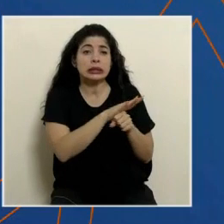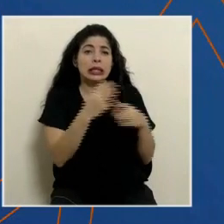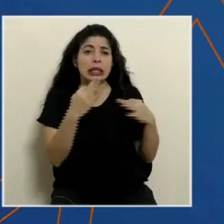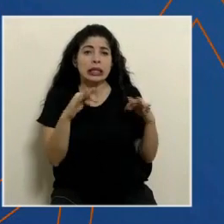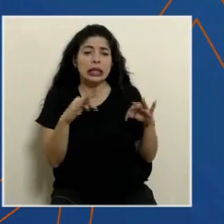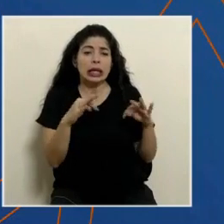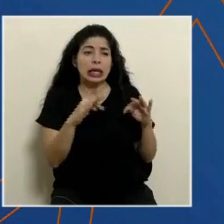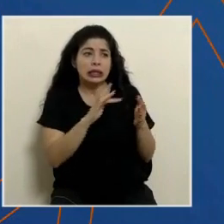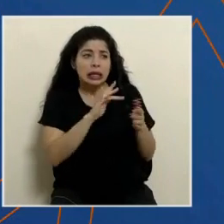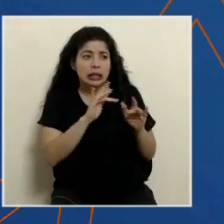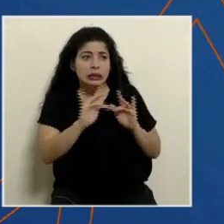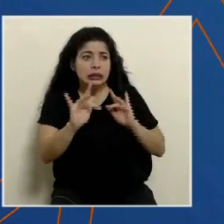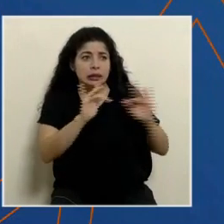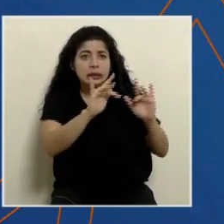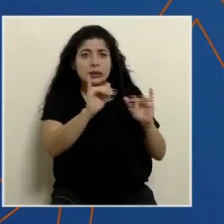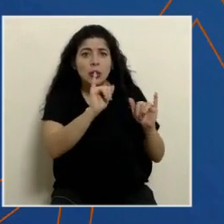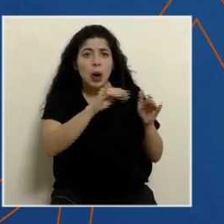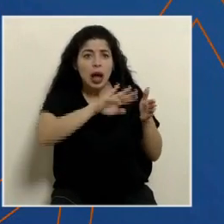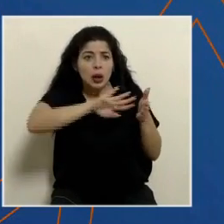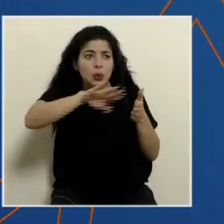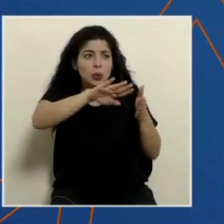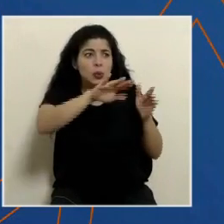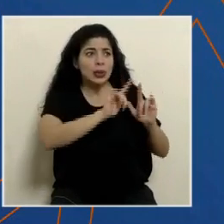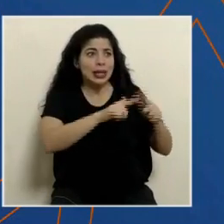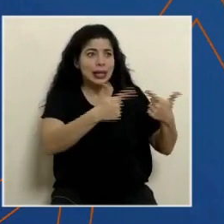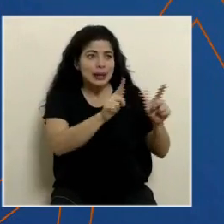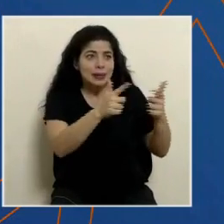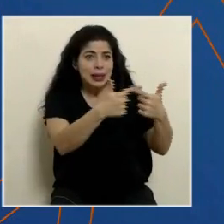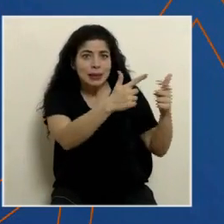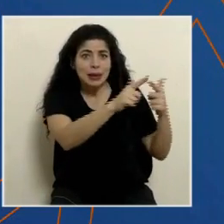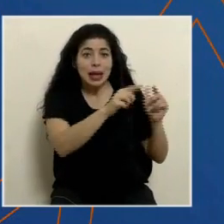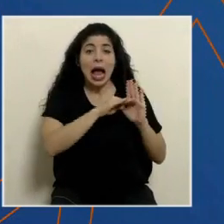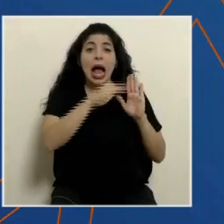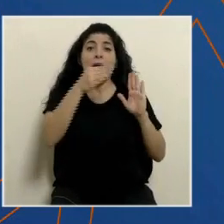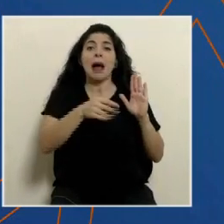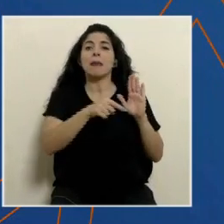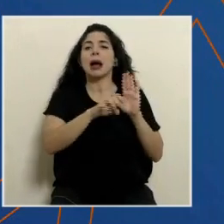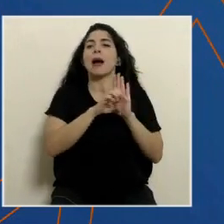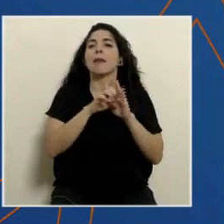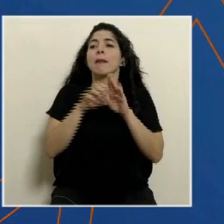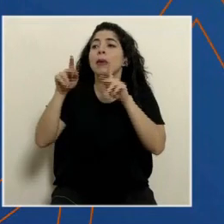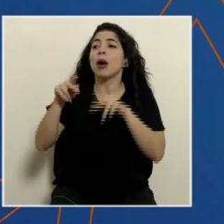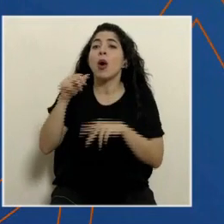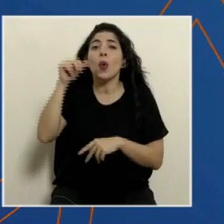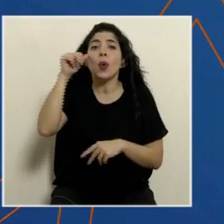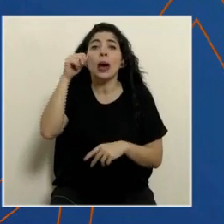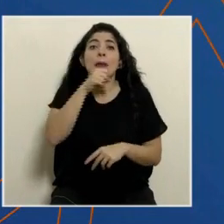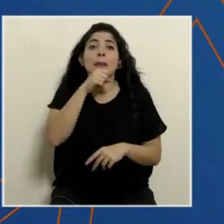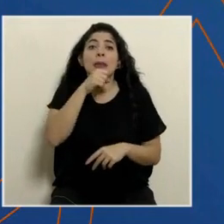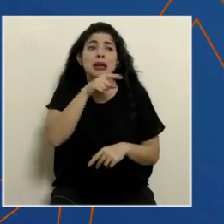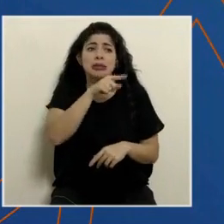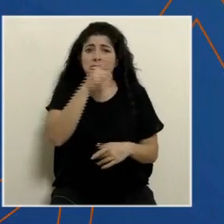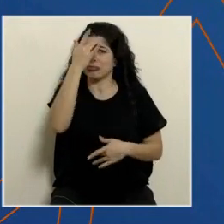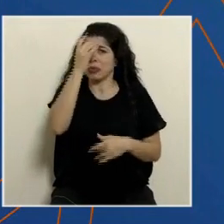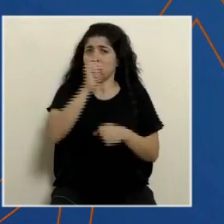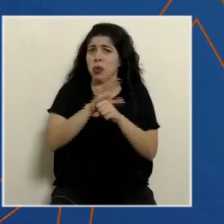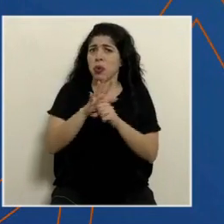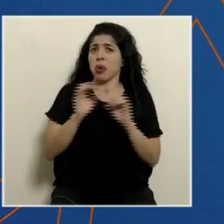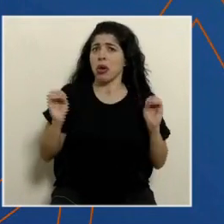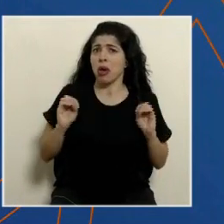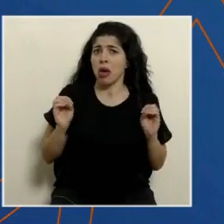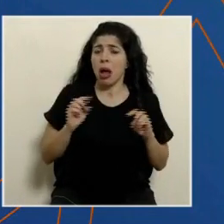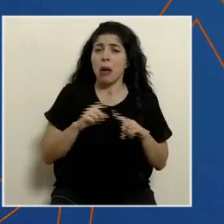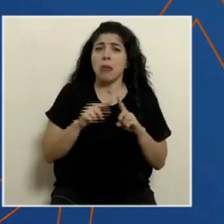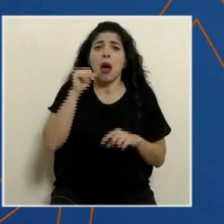distintos espacios. Se liberarán camas que hoy son ocupadas por personas adultas mayores que no tienen COVID o por